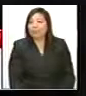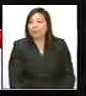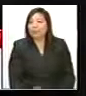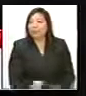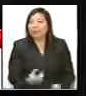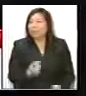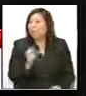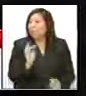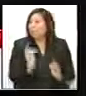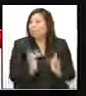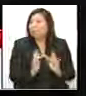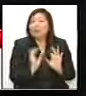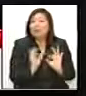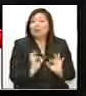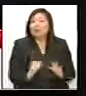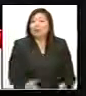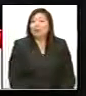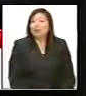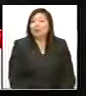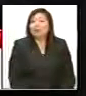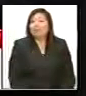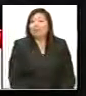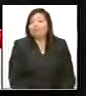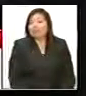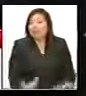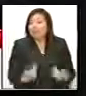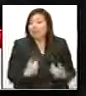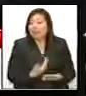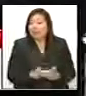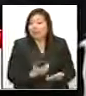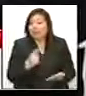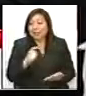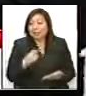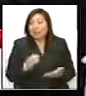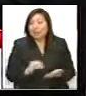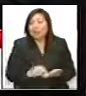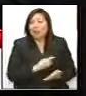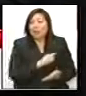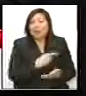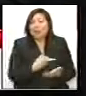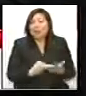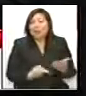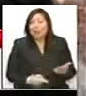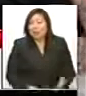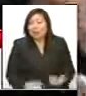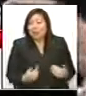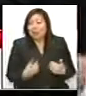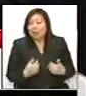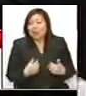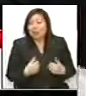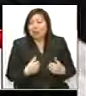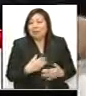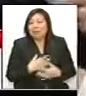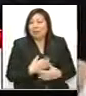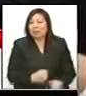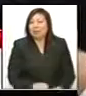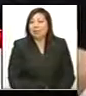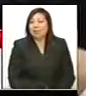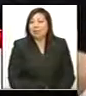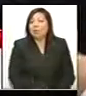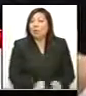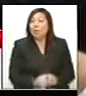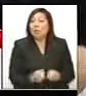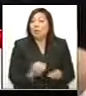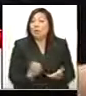fuese perfecto las cosas, pues obviamente no tendríamos necesidad de tanto esfuerzo, pero lamentablemente tenemos un sistema de salud con